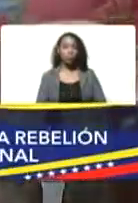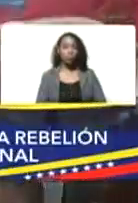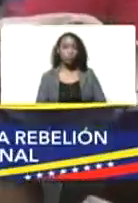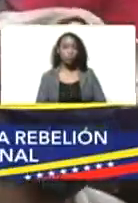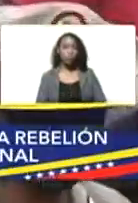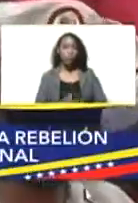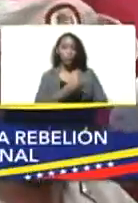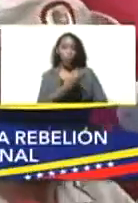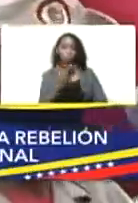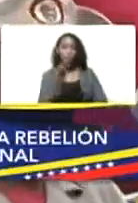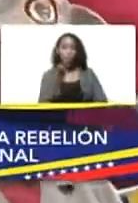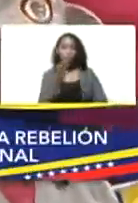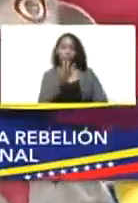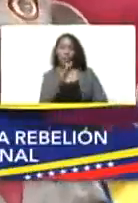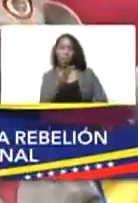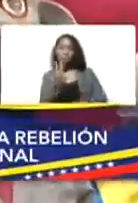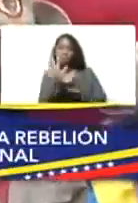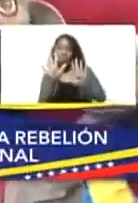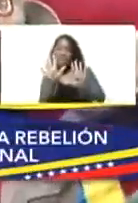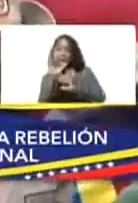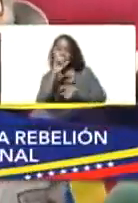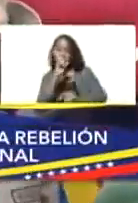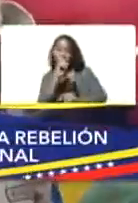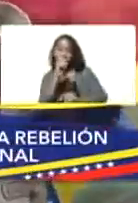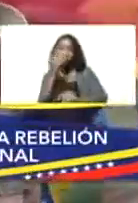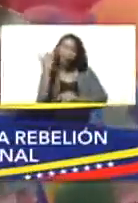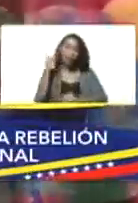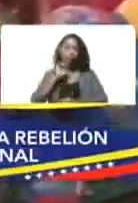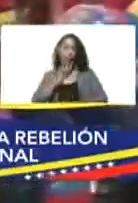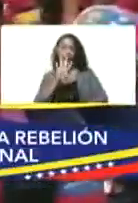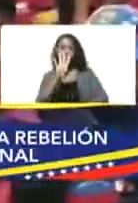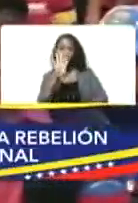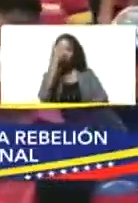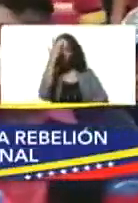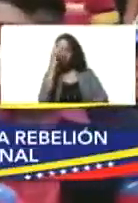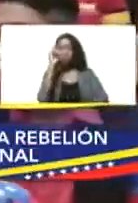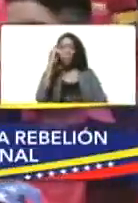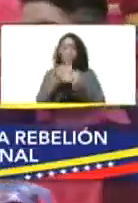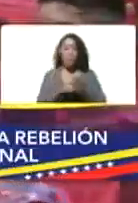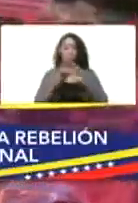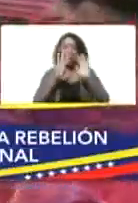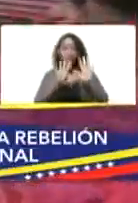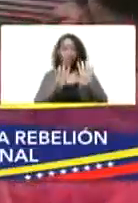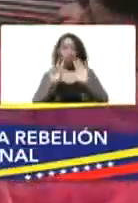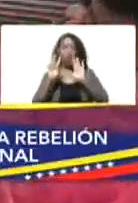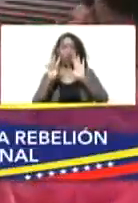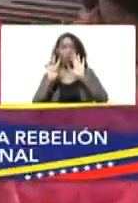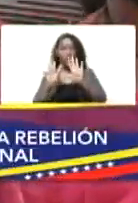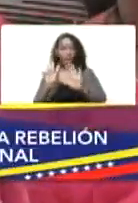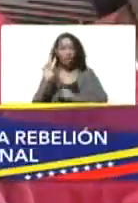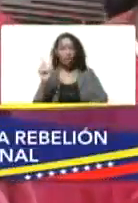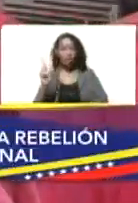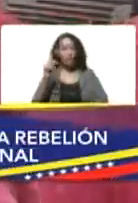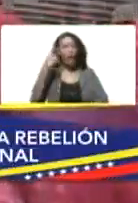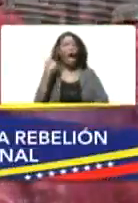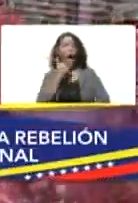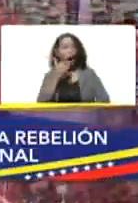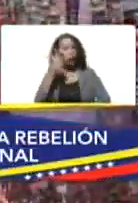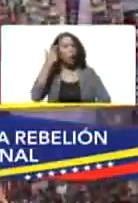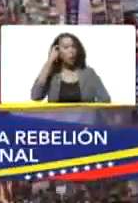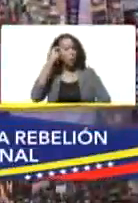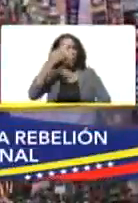Ustedes tenían 10 añitos. El 4 de febrero de 1992. ¿Algún recuerdo les